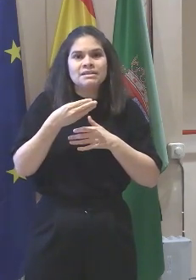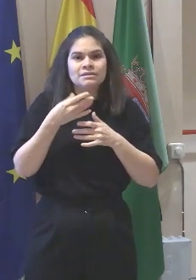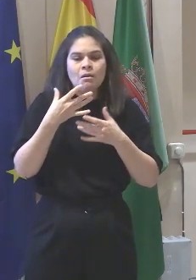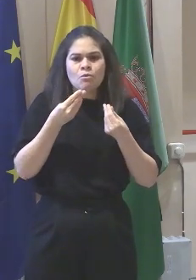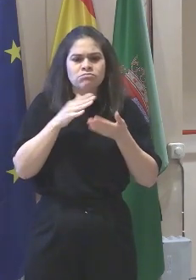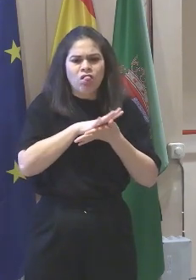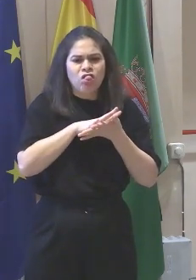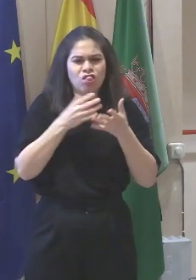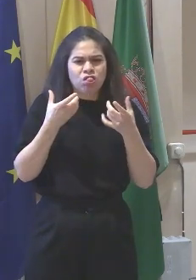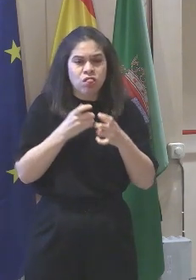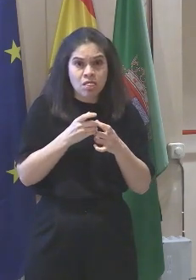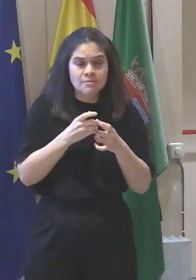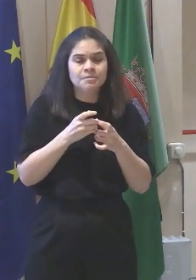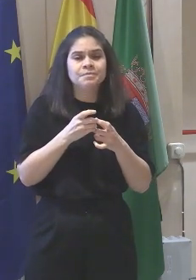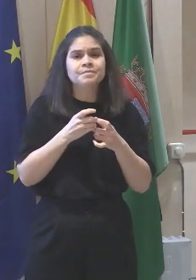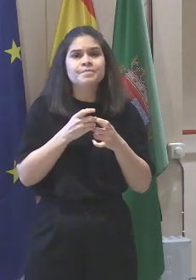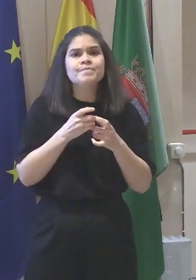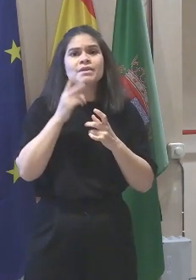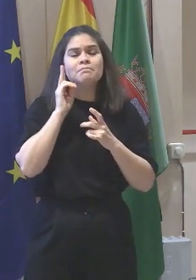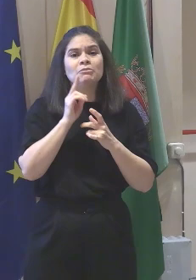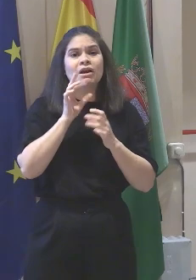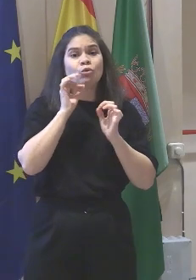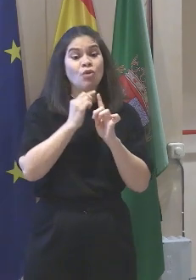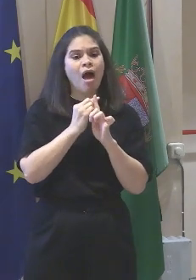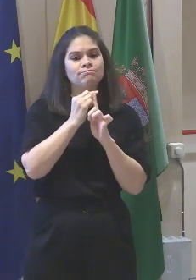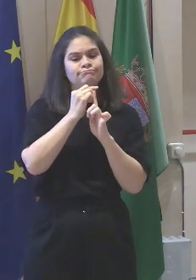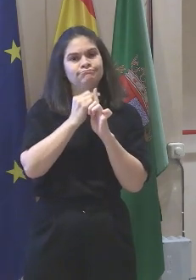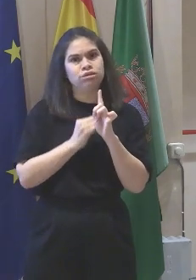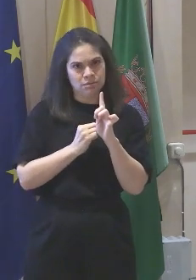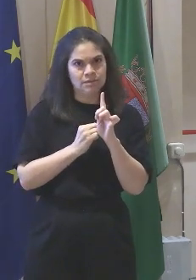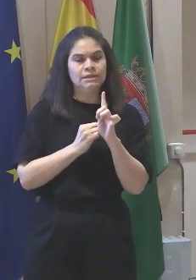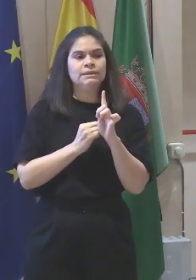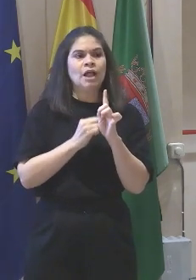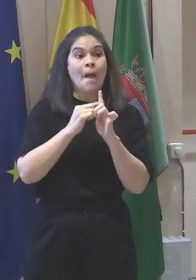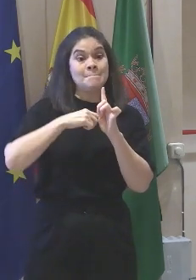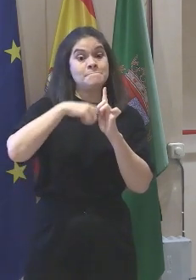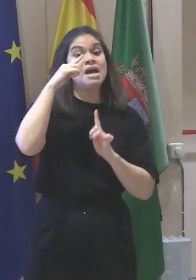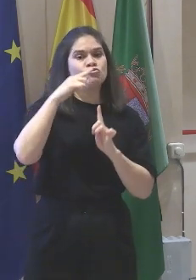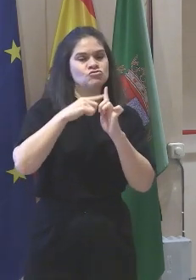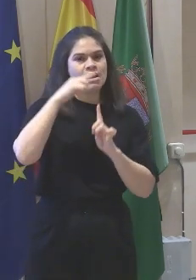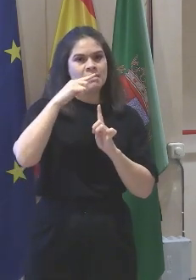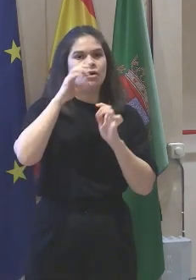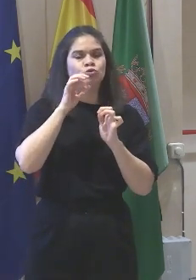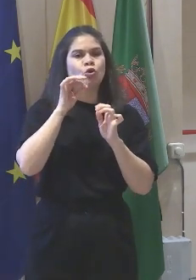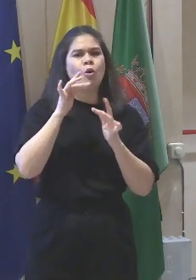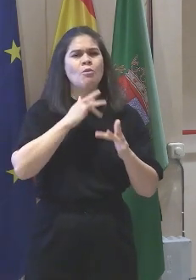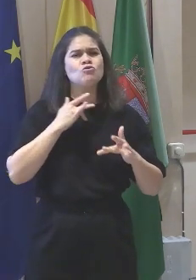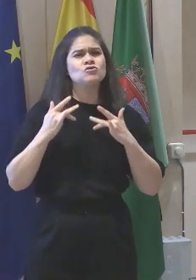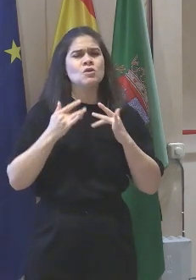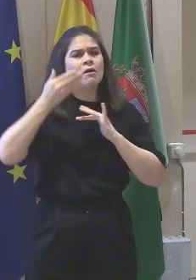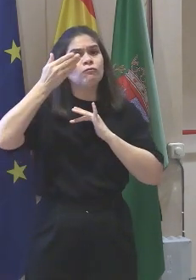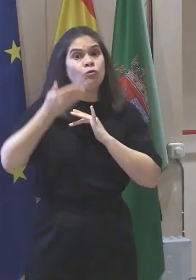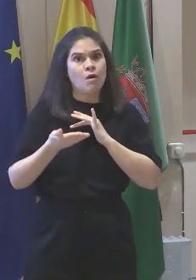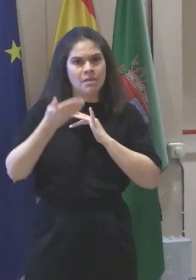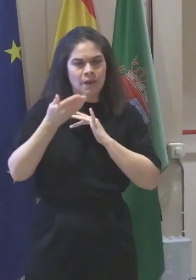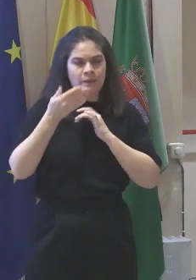pues vamos a ver la hiperglucemia como síntoma fundamental. Pero cada